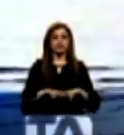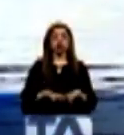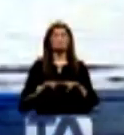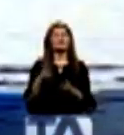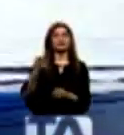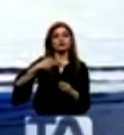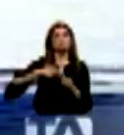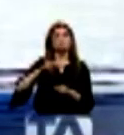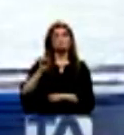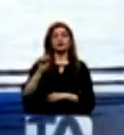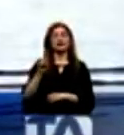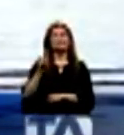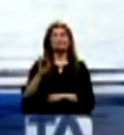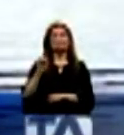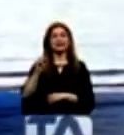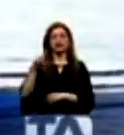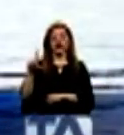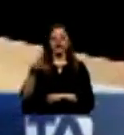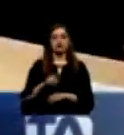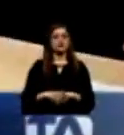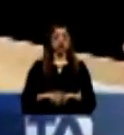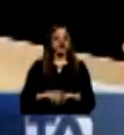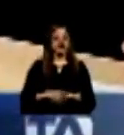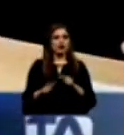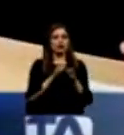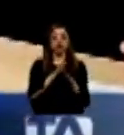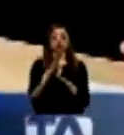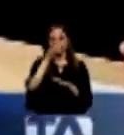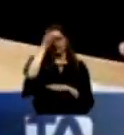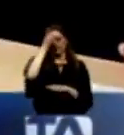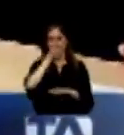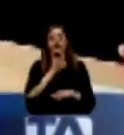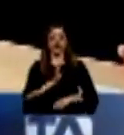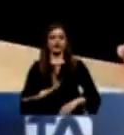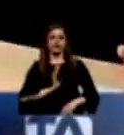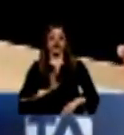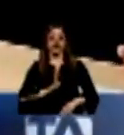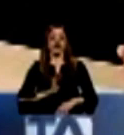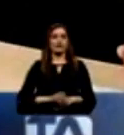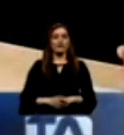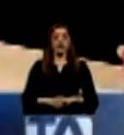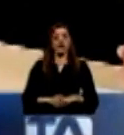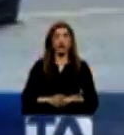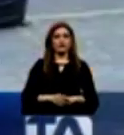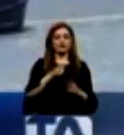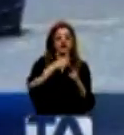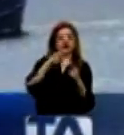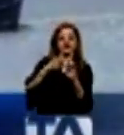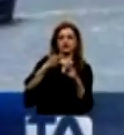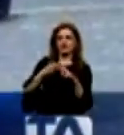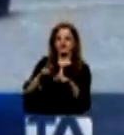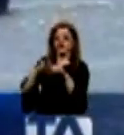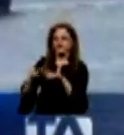industrial. En lo que coinciden expertos es que debe tomarse una decisión técnica. Tener en cuenta cada tipo de diésel que